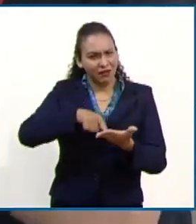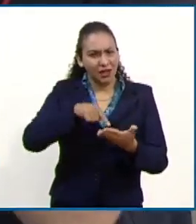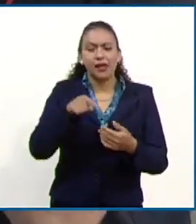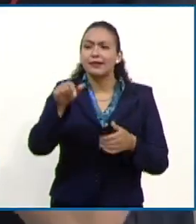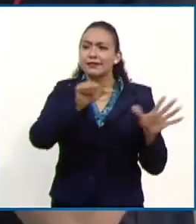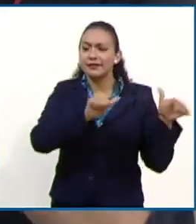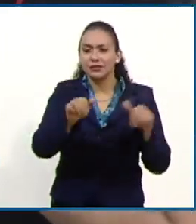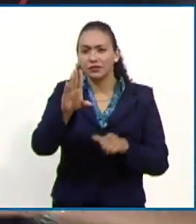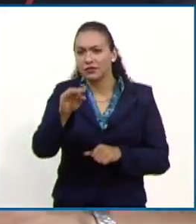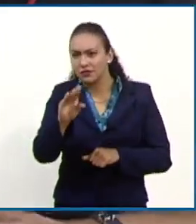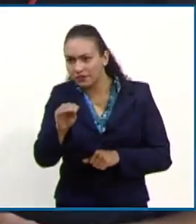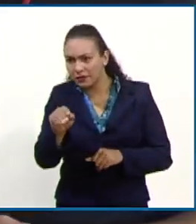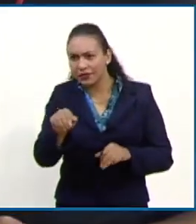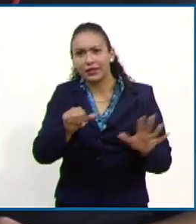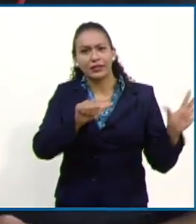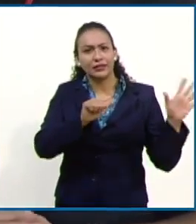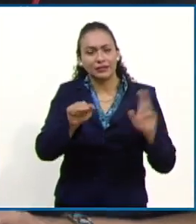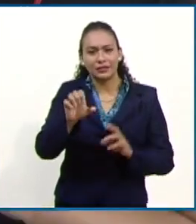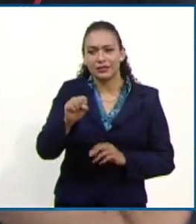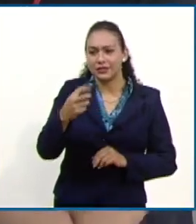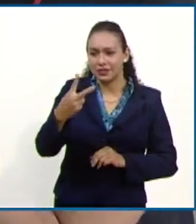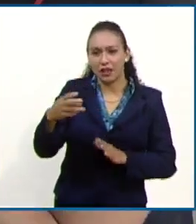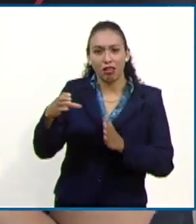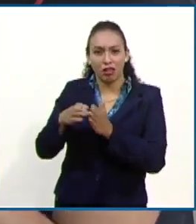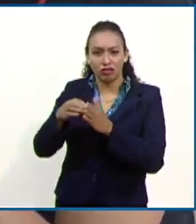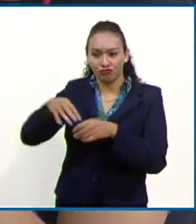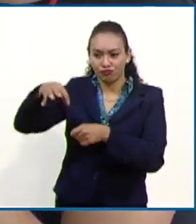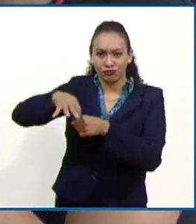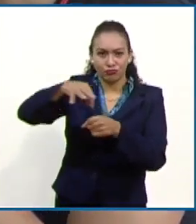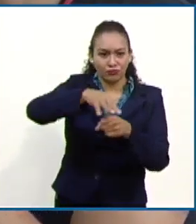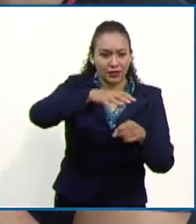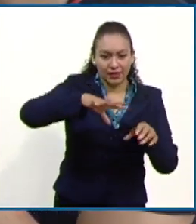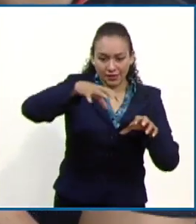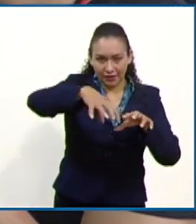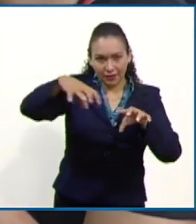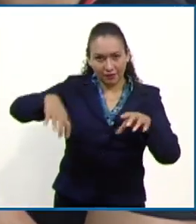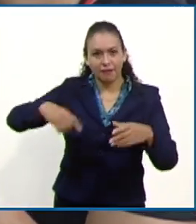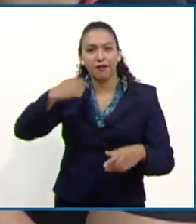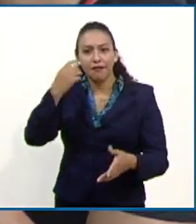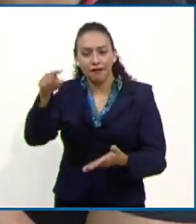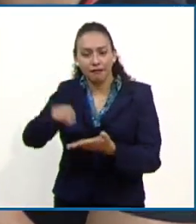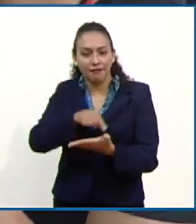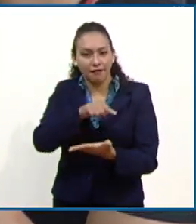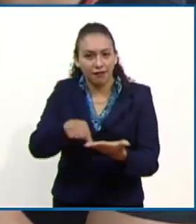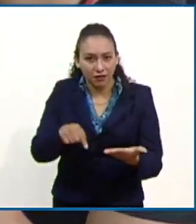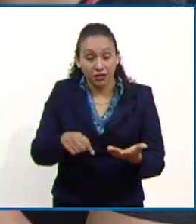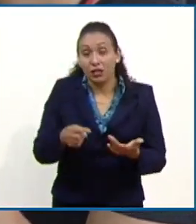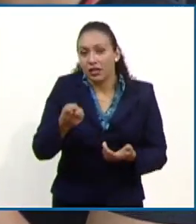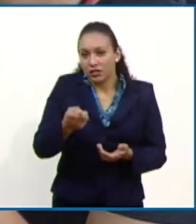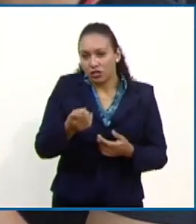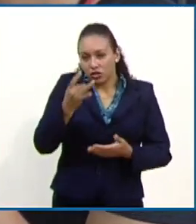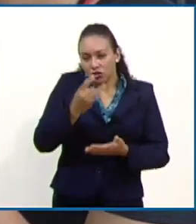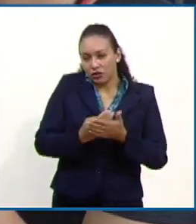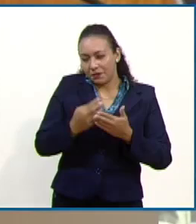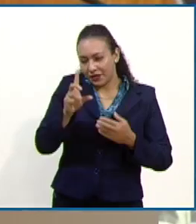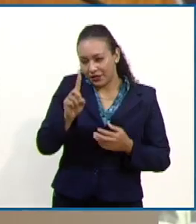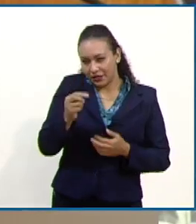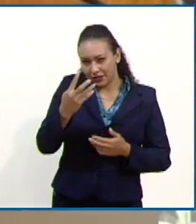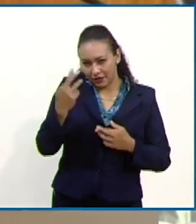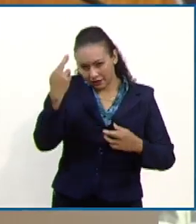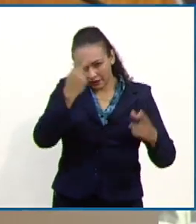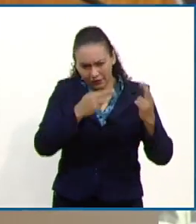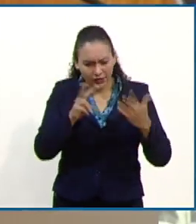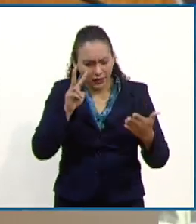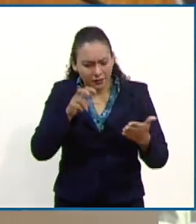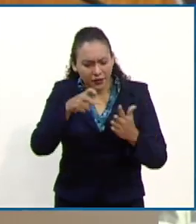690 y 862 casillas respectivamente. La Sala solo anuló la votación recibida en 34 casillas y modificó